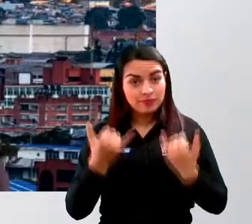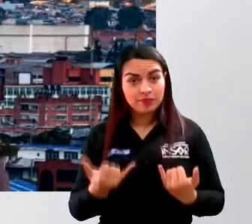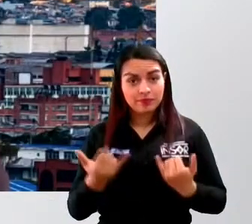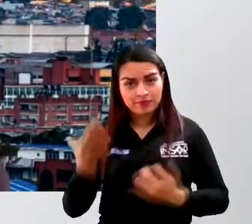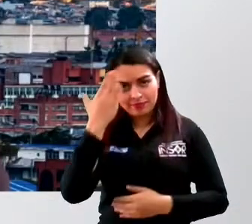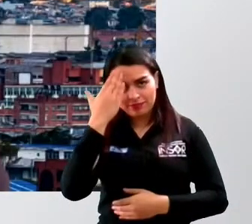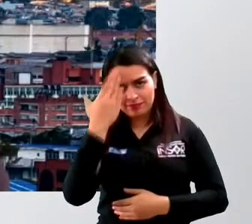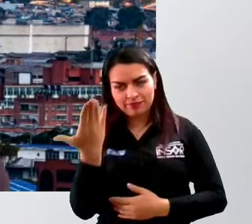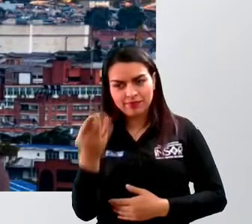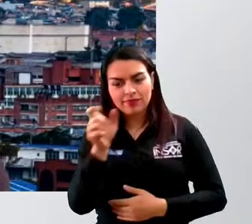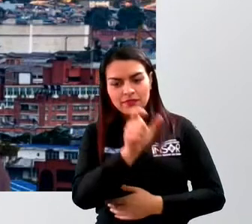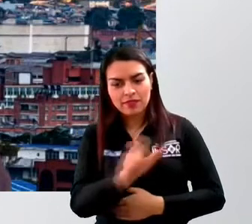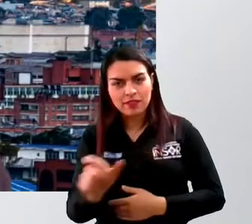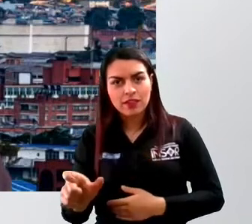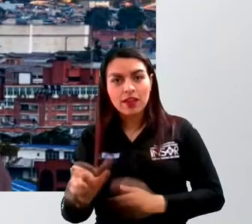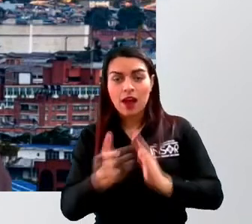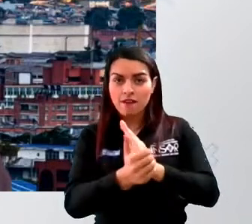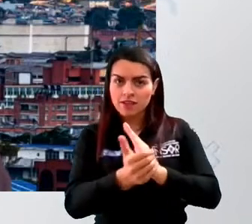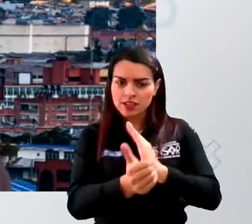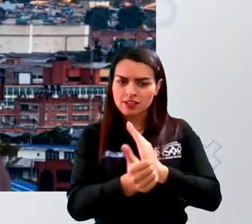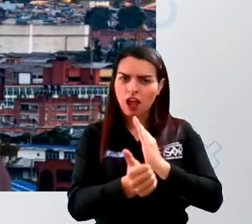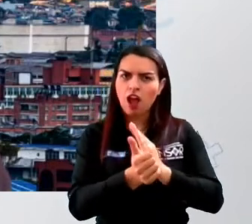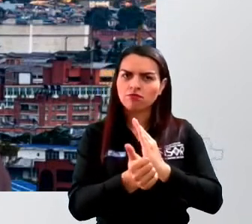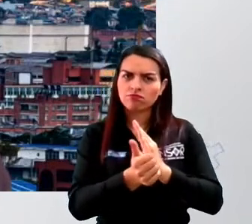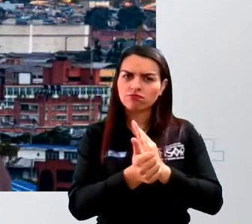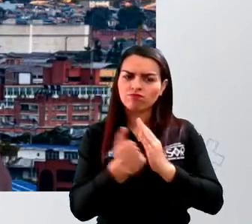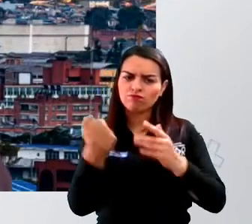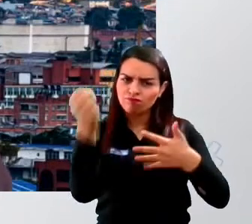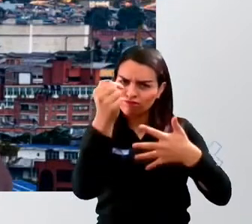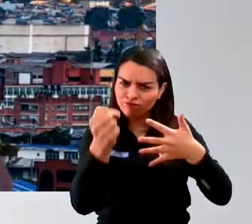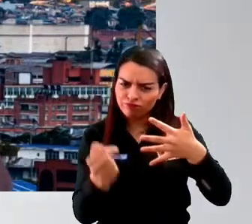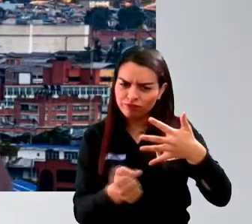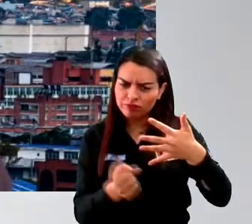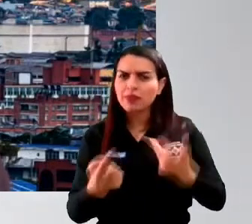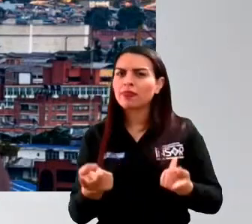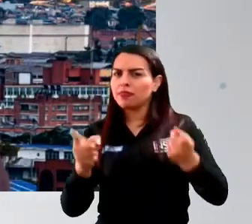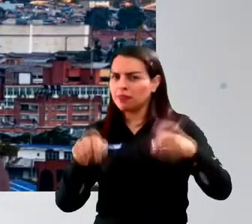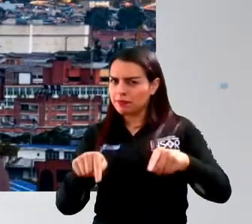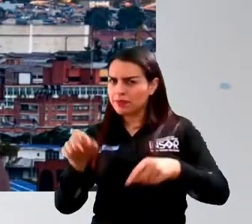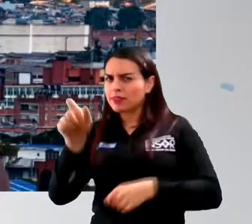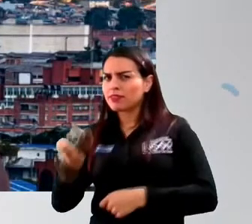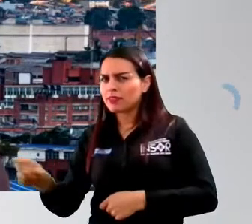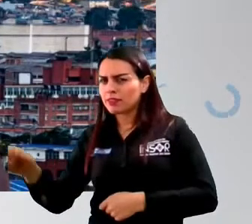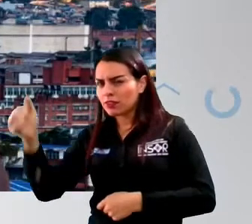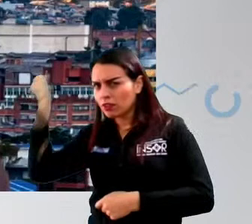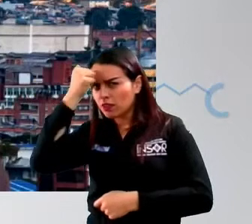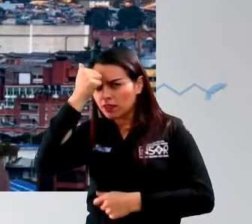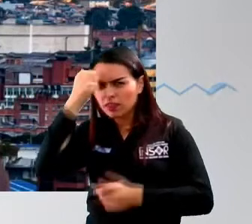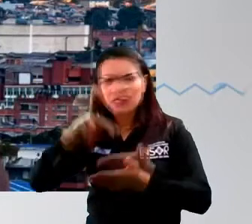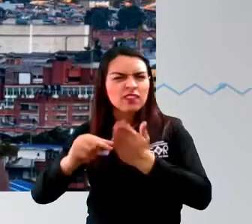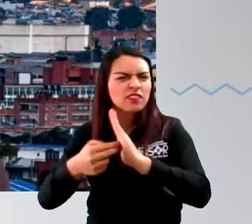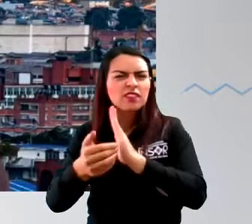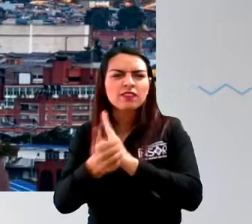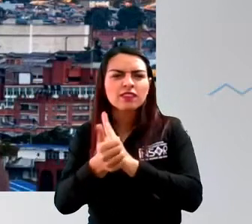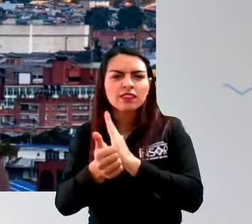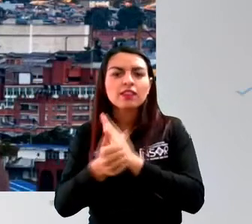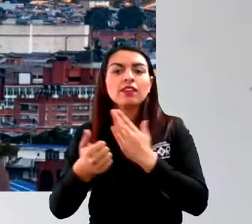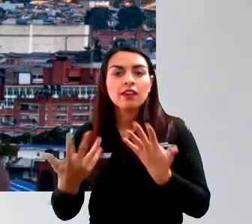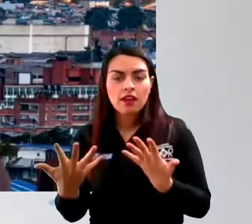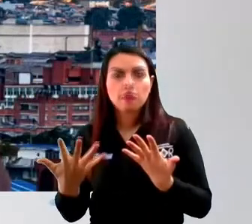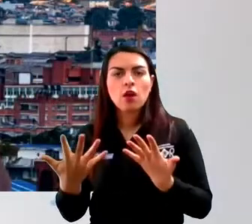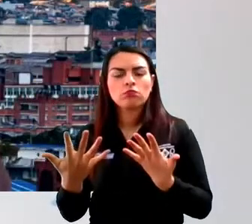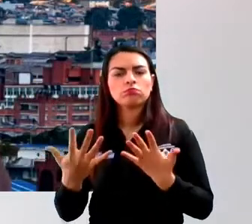nuestros estudiantes. La capacidad de comunicarse, la capacidad de oír al otro,